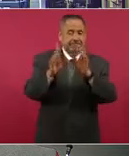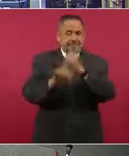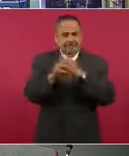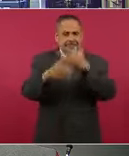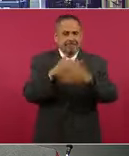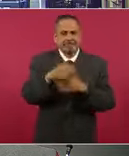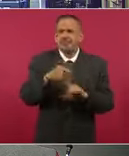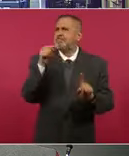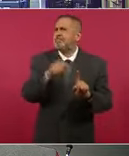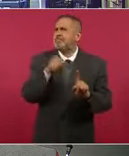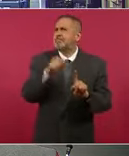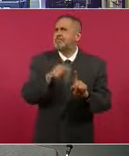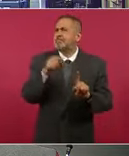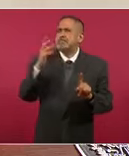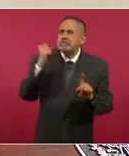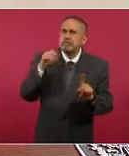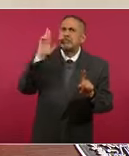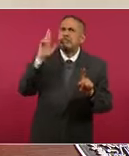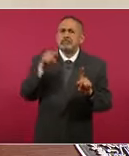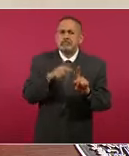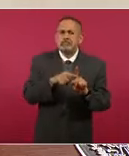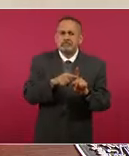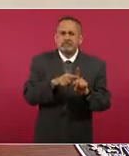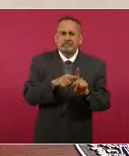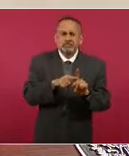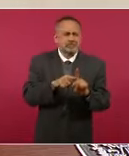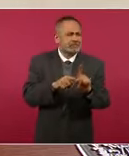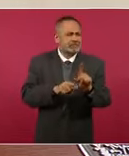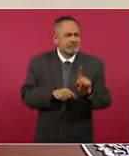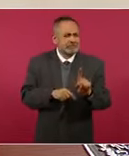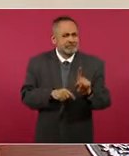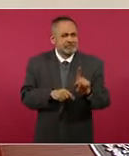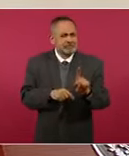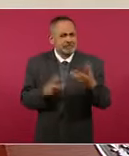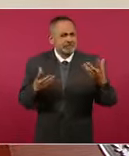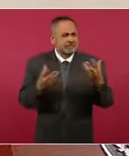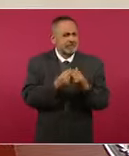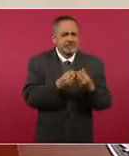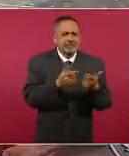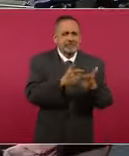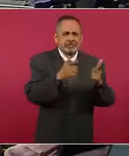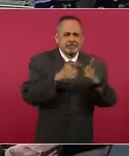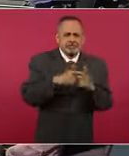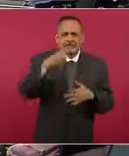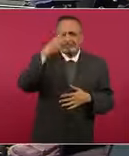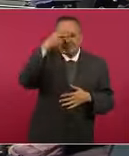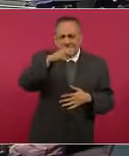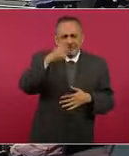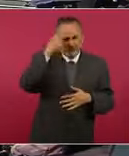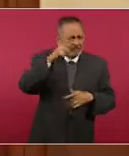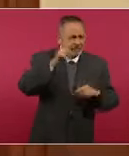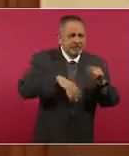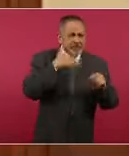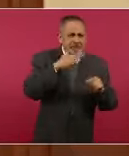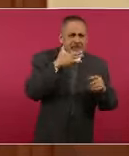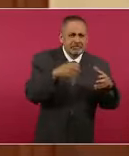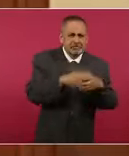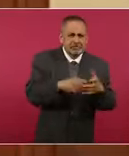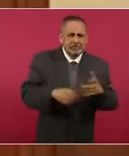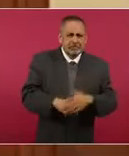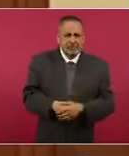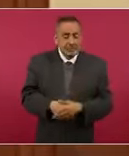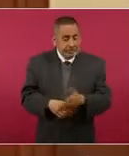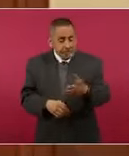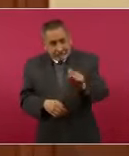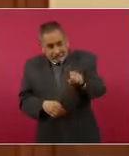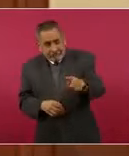creo que estaba en esto de mexicanos a favor de la corrupción, ¿eh? Eso, lo